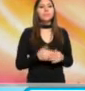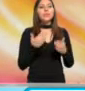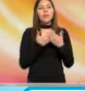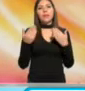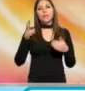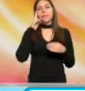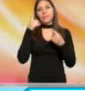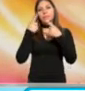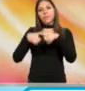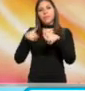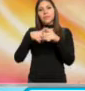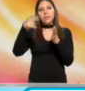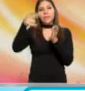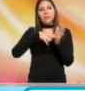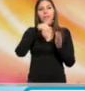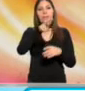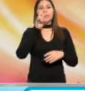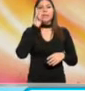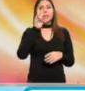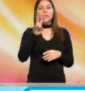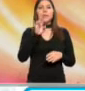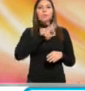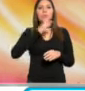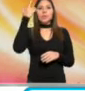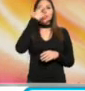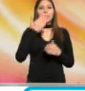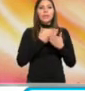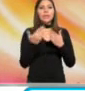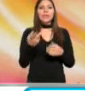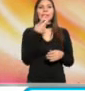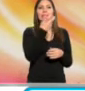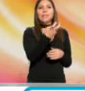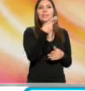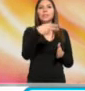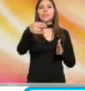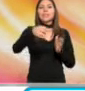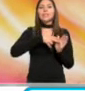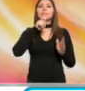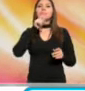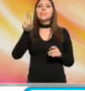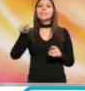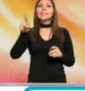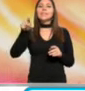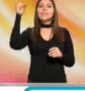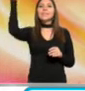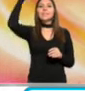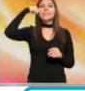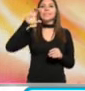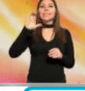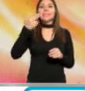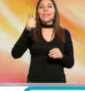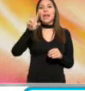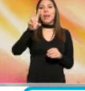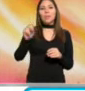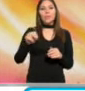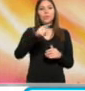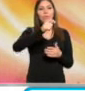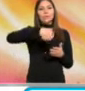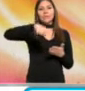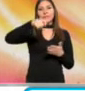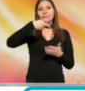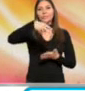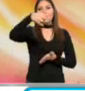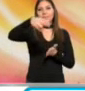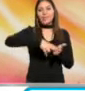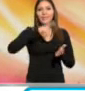los personajes que tenemos para que podamos revisarlo. Esta, por ejemplo, del Chavo. No sabía ni escribir, yo creo que.